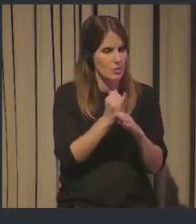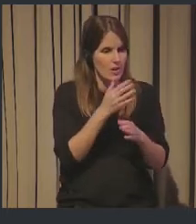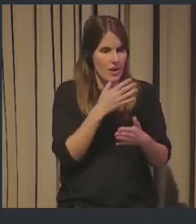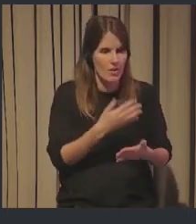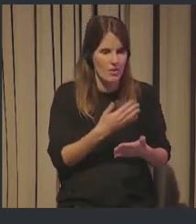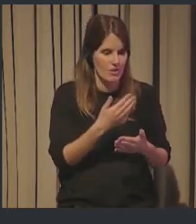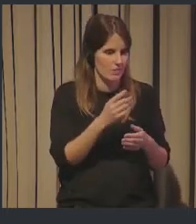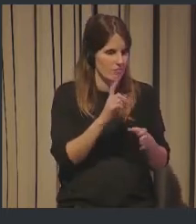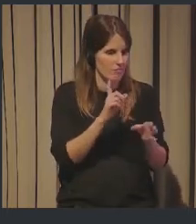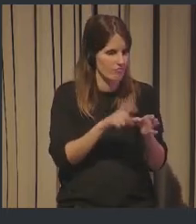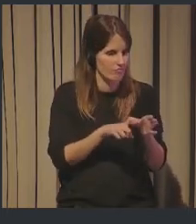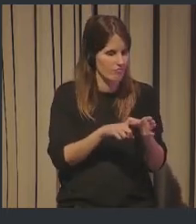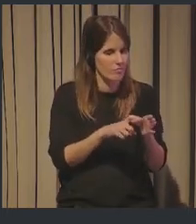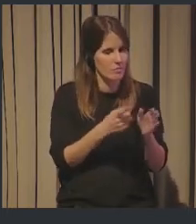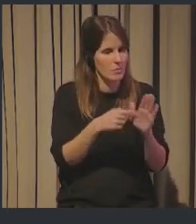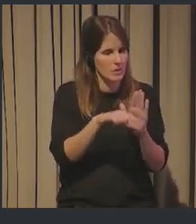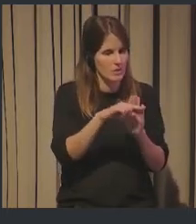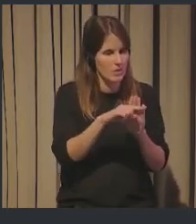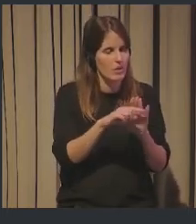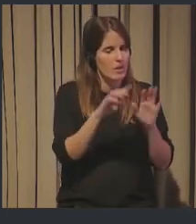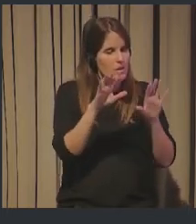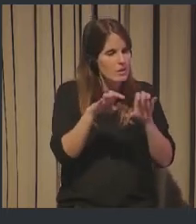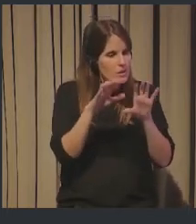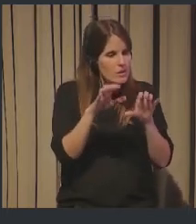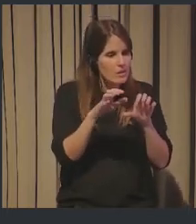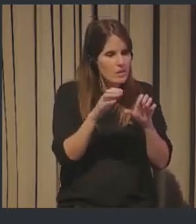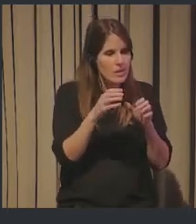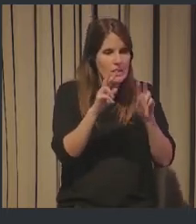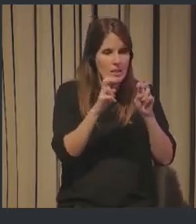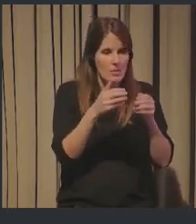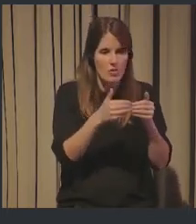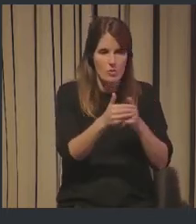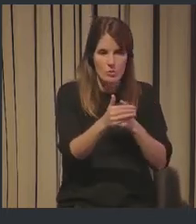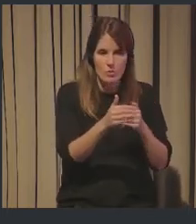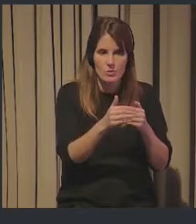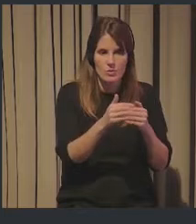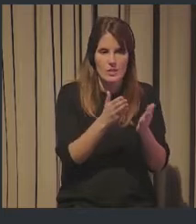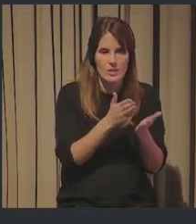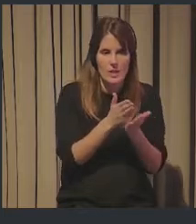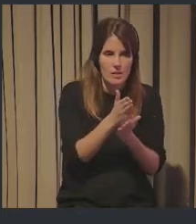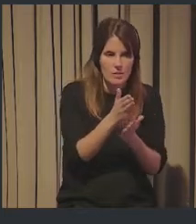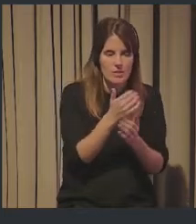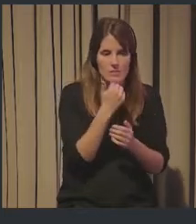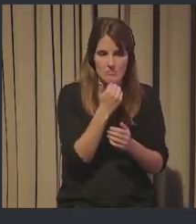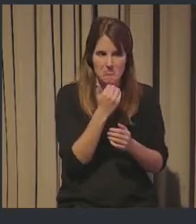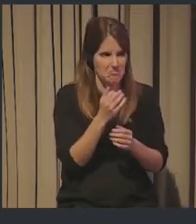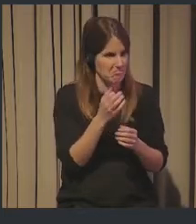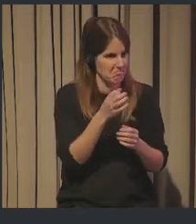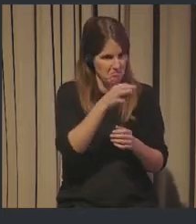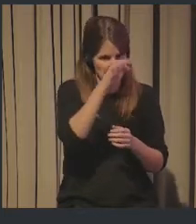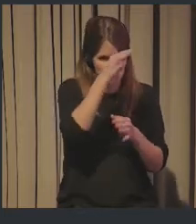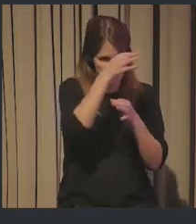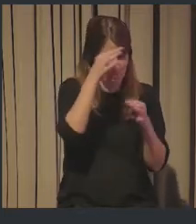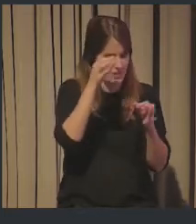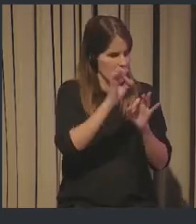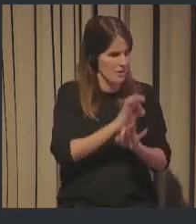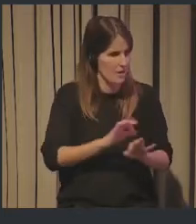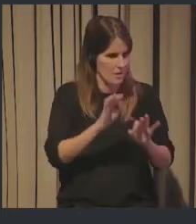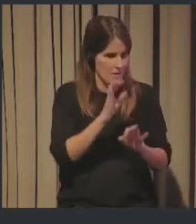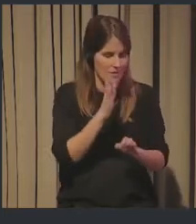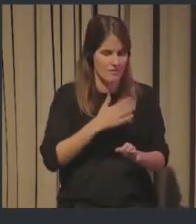en la escuela. ¿Están aprendiendo algo sobre esto? Desgraciadamente, no demasiado. Y esta es mi misión